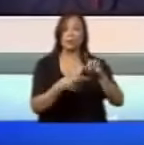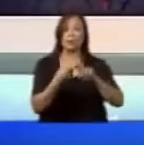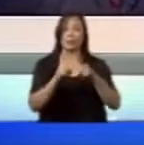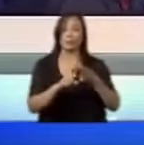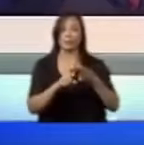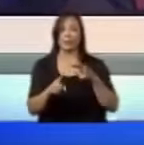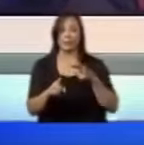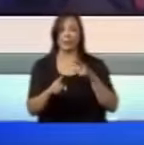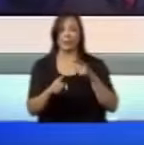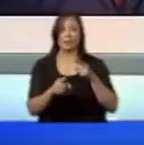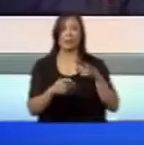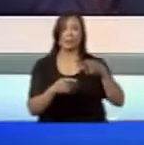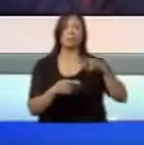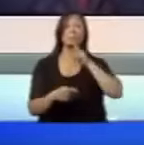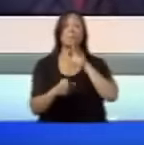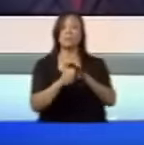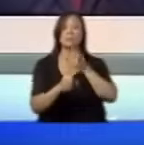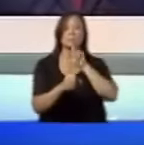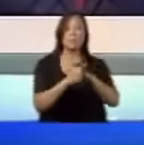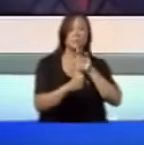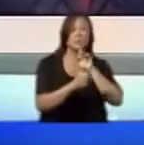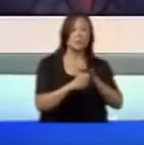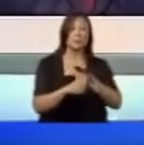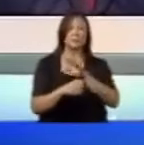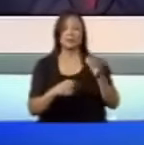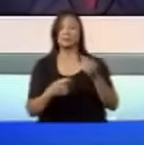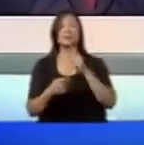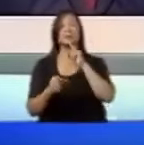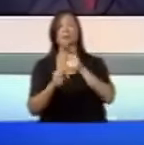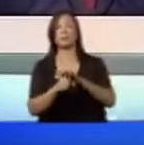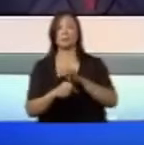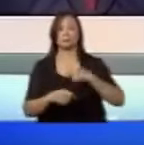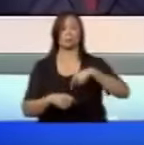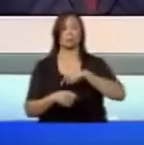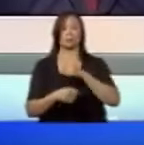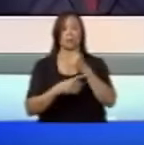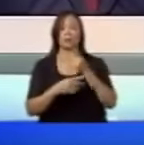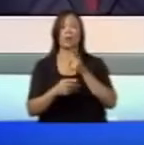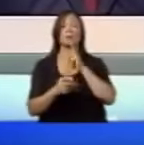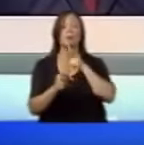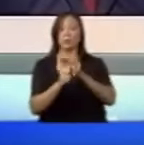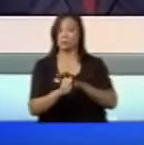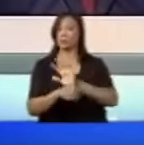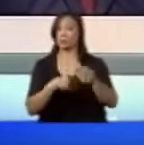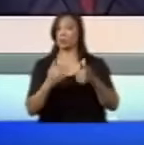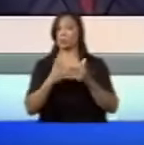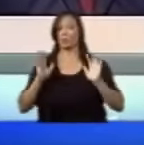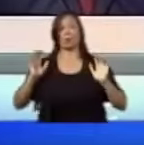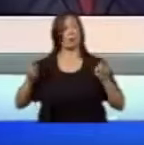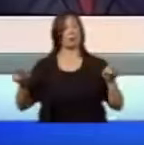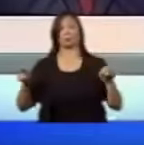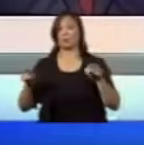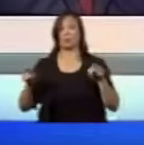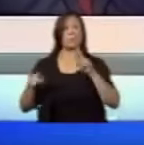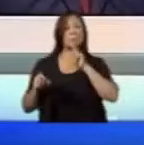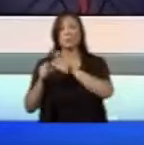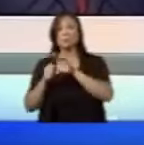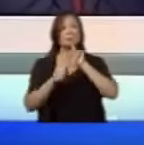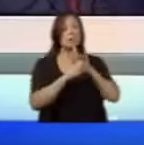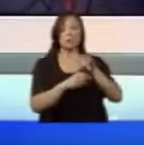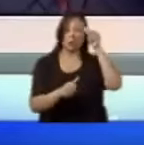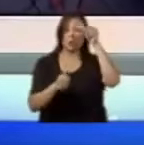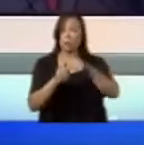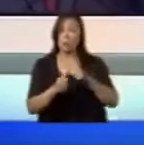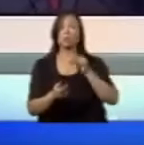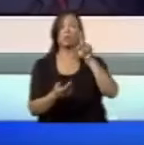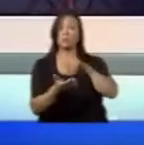amigos de la oposición que se metan en promesas, porque si hay promesas, nosotros le hemos cumplido prácticamente todo. No recuerdo lo del millón de